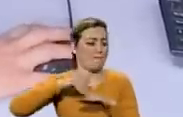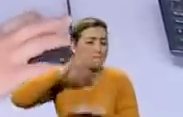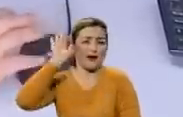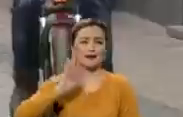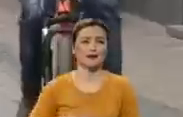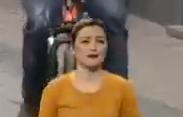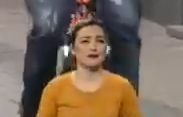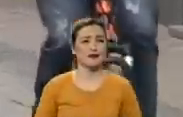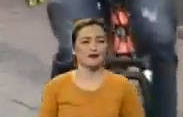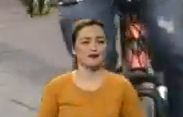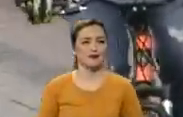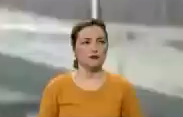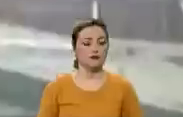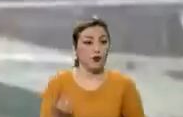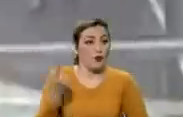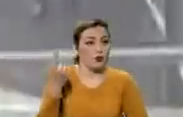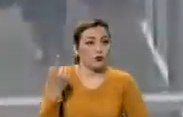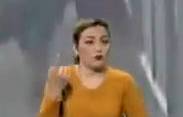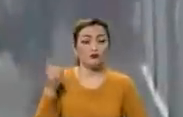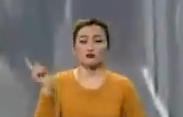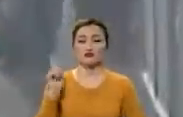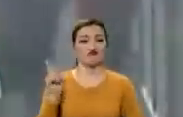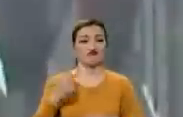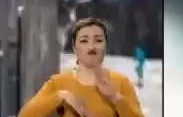única aglomeración de personas que se registró durante este fin